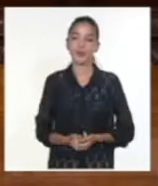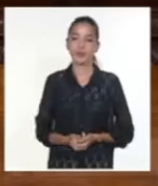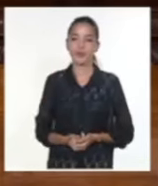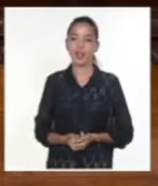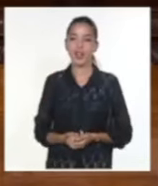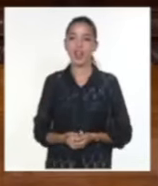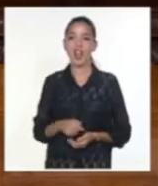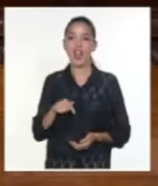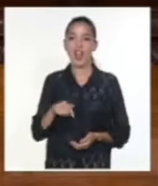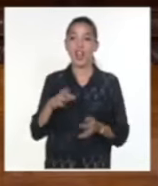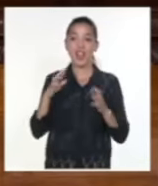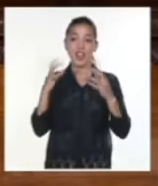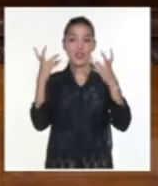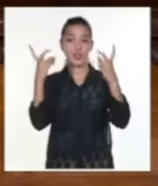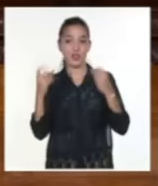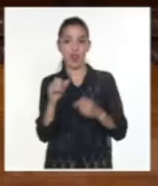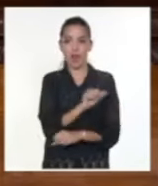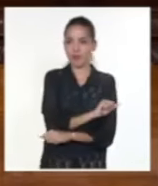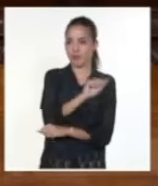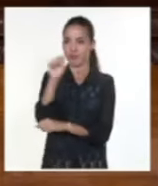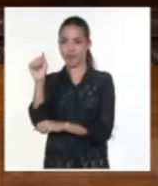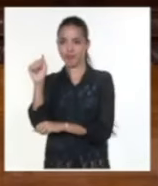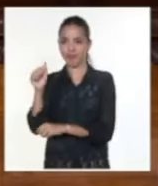en esta contienda con